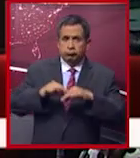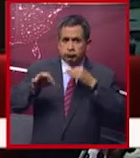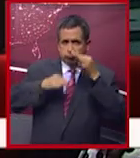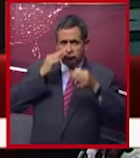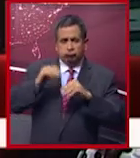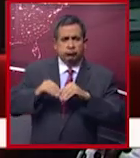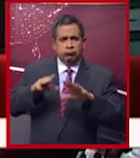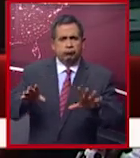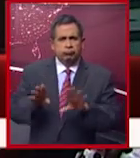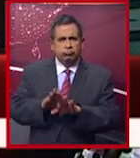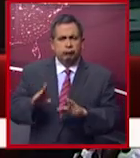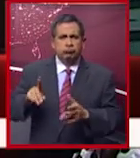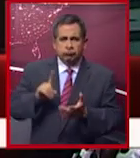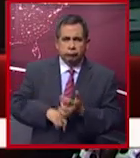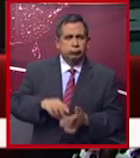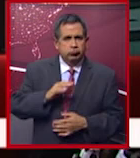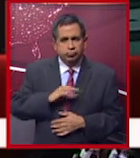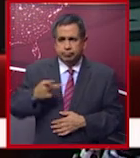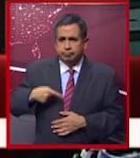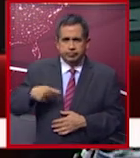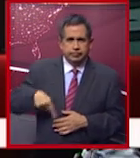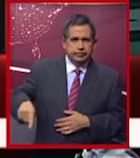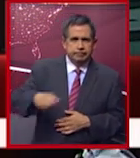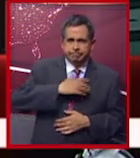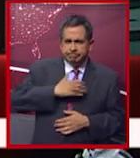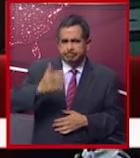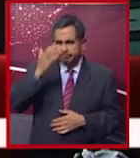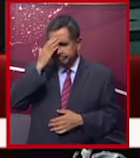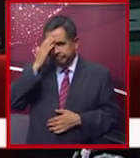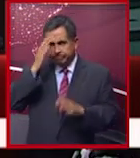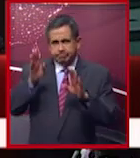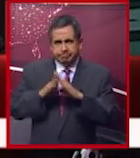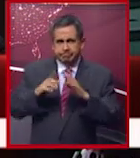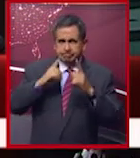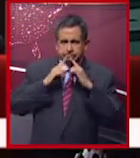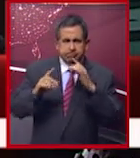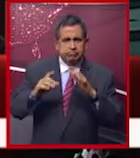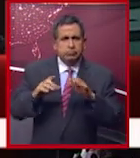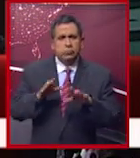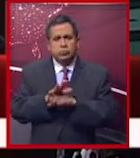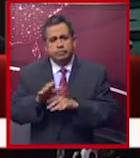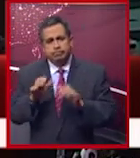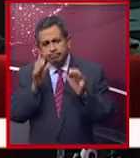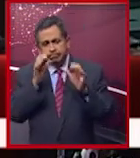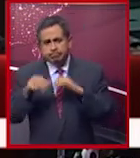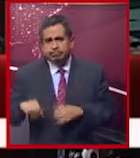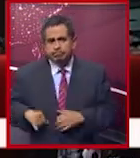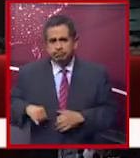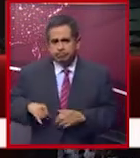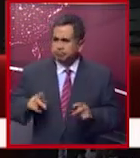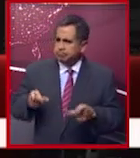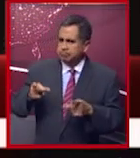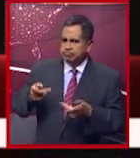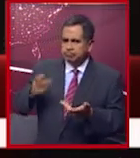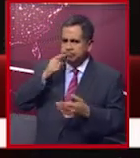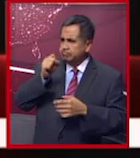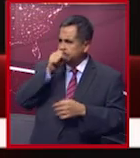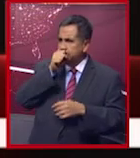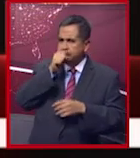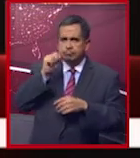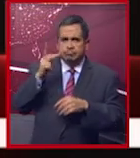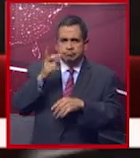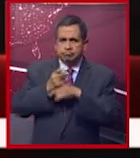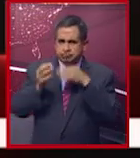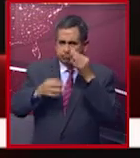público, con lo cual permitirá a la ciudadanía conocer quiénes son los medios de comunicación interesados en vender espacios publicitarios.